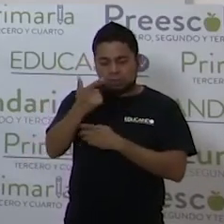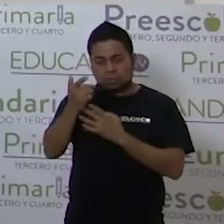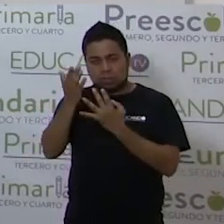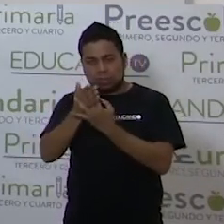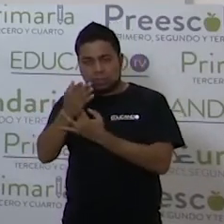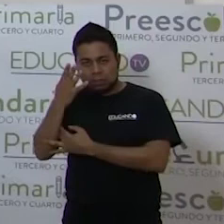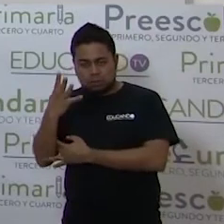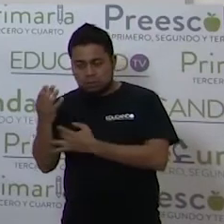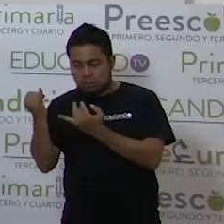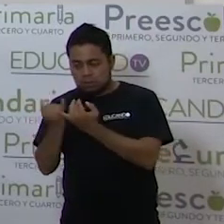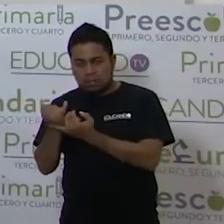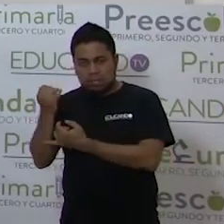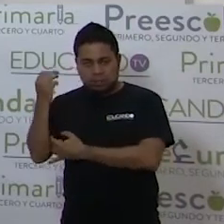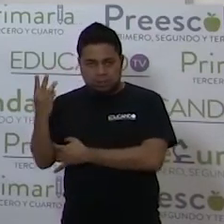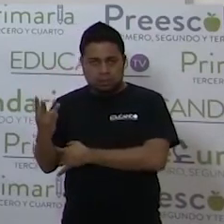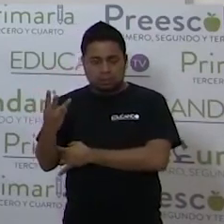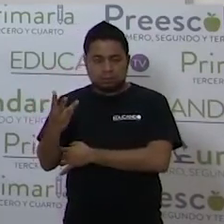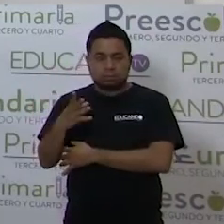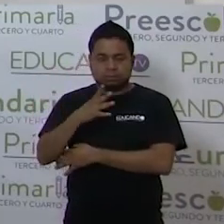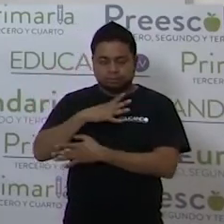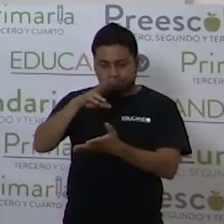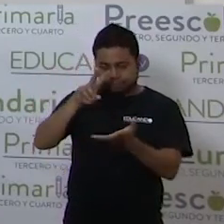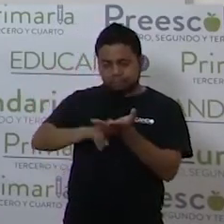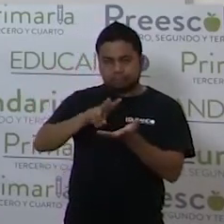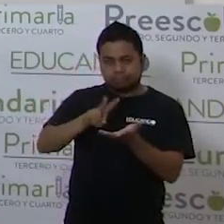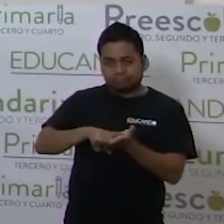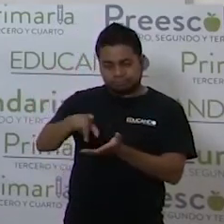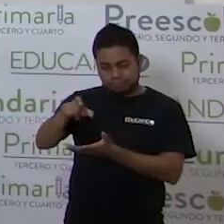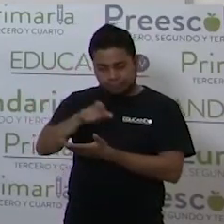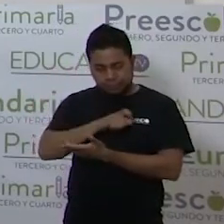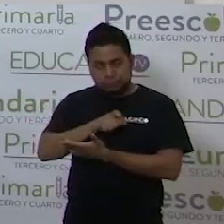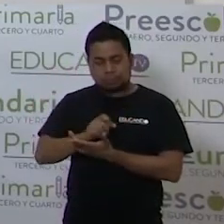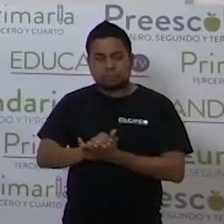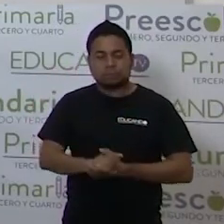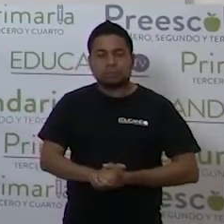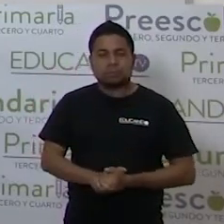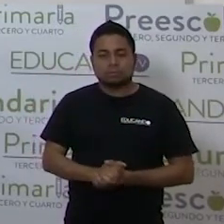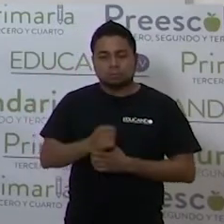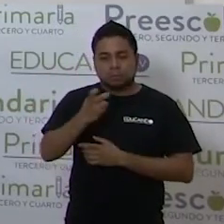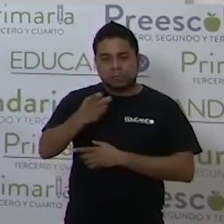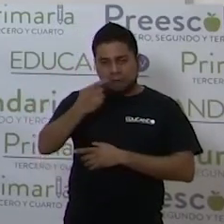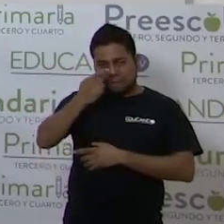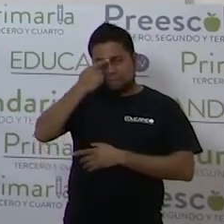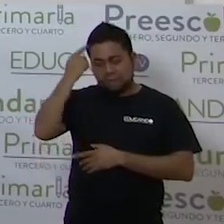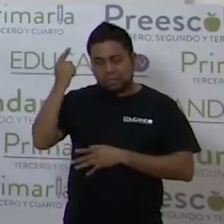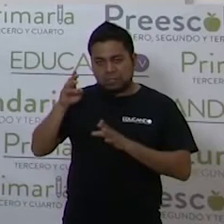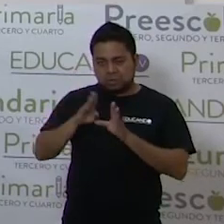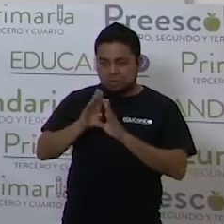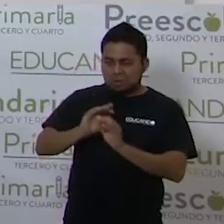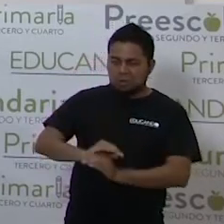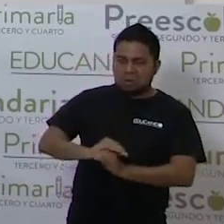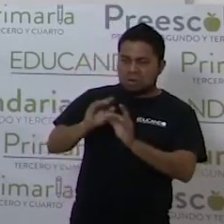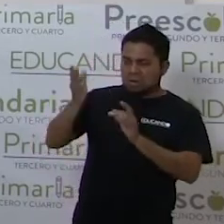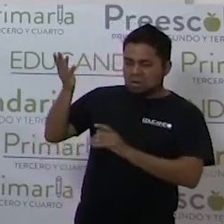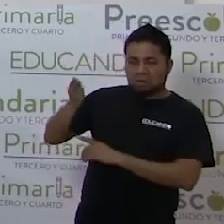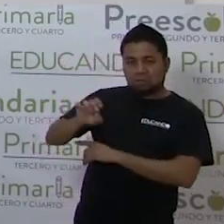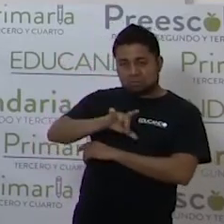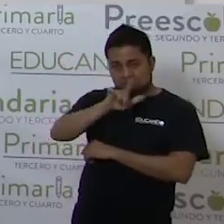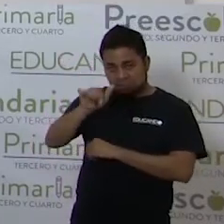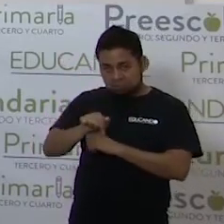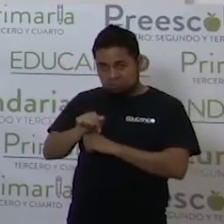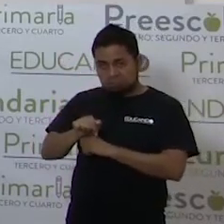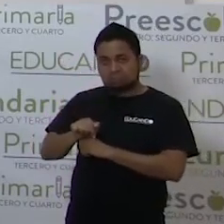43 y tenemos el valor de x eso es muy fácil y muy claro y luego sustituimos